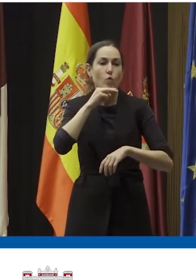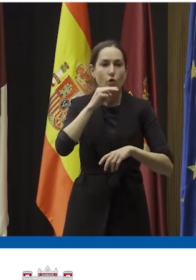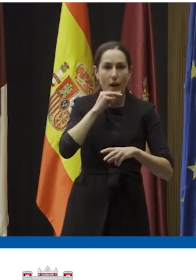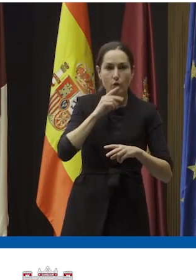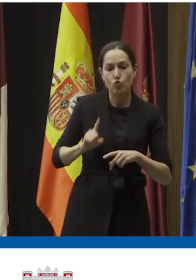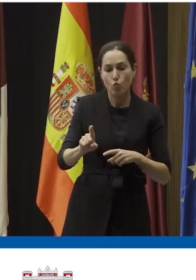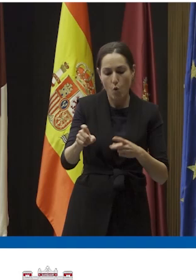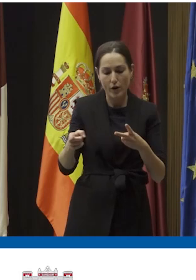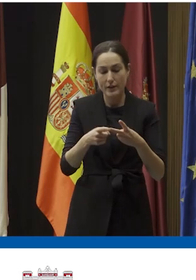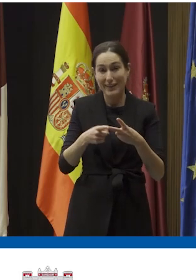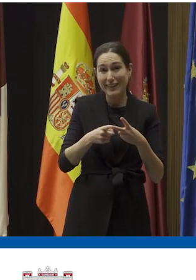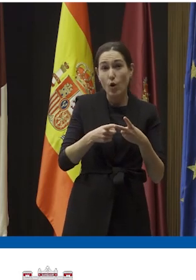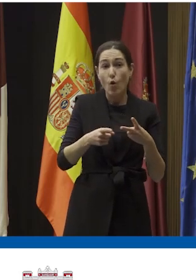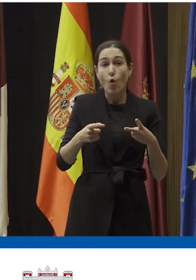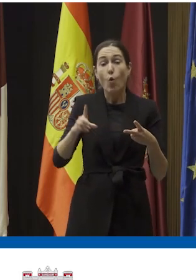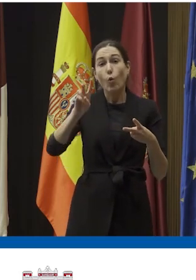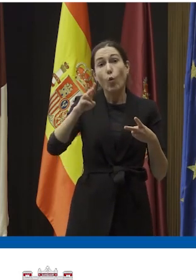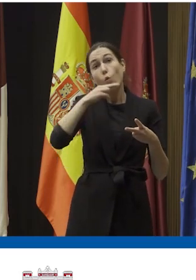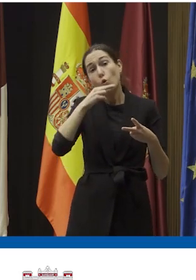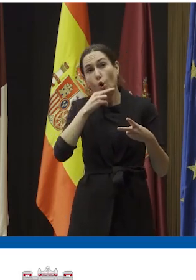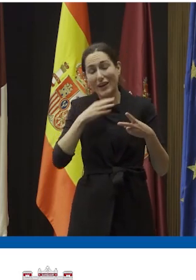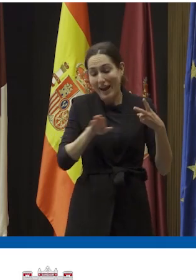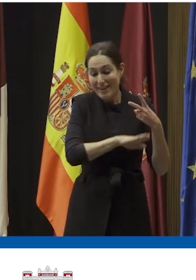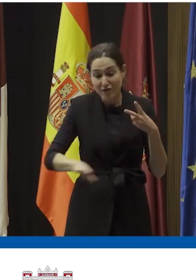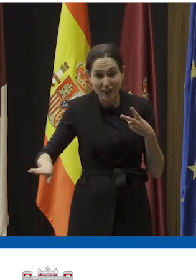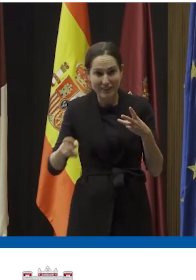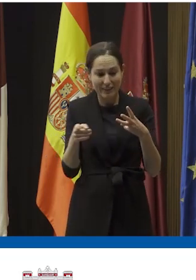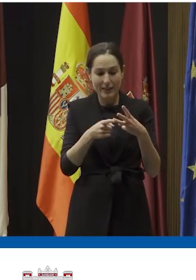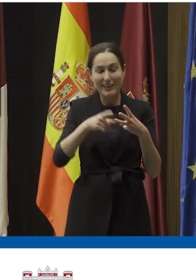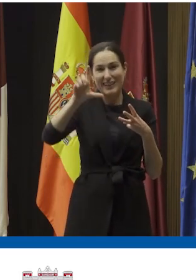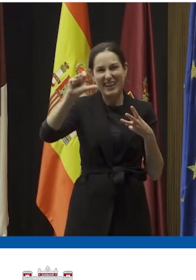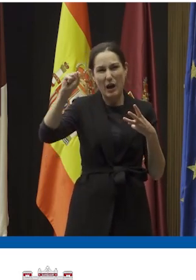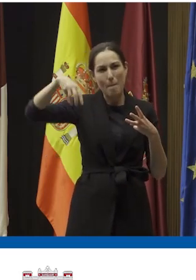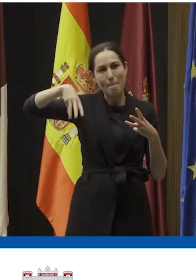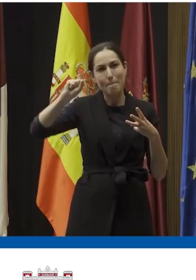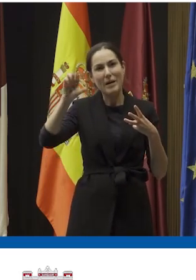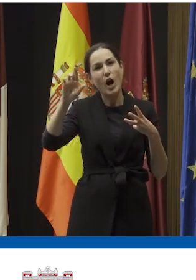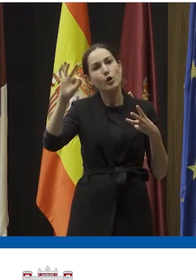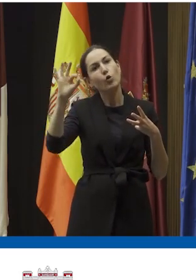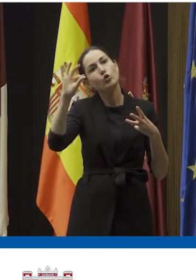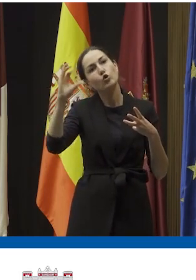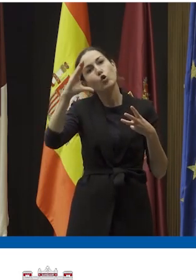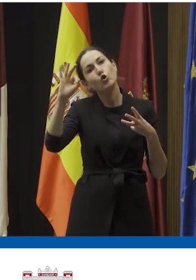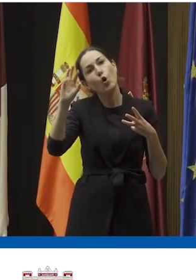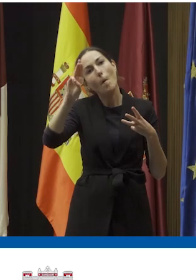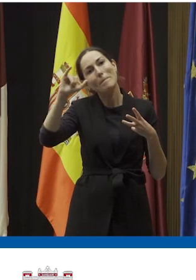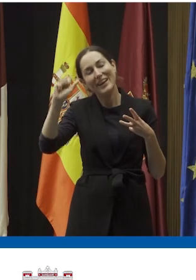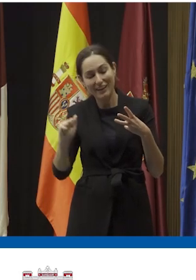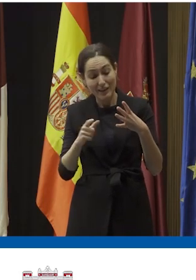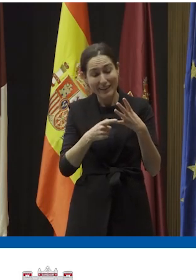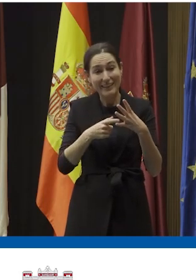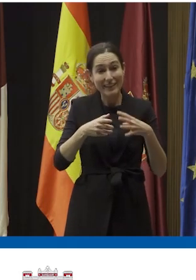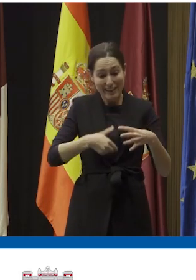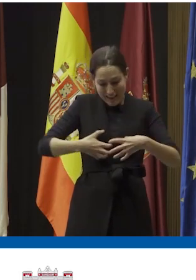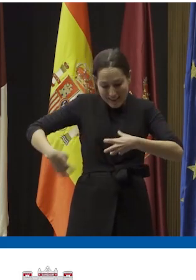la implantación de la cirugía laparoscópica y el trasplante renal en Castilla-La Mancha.